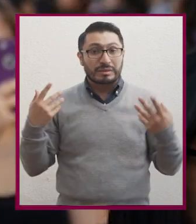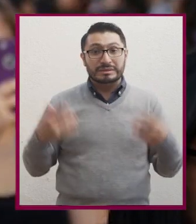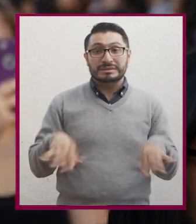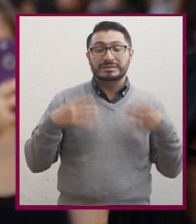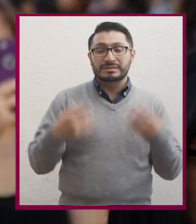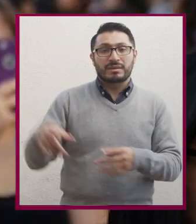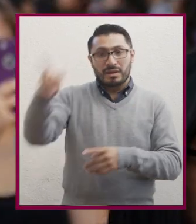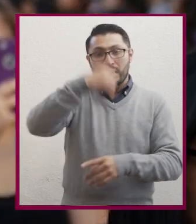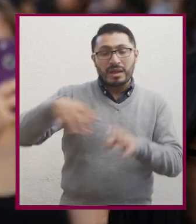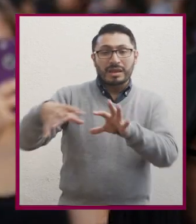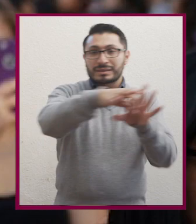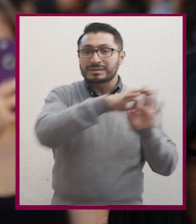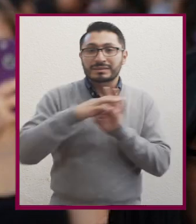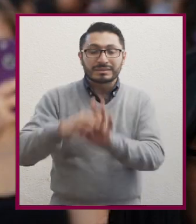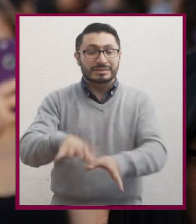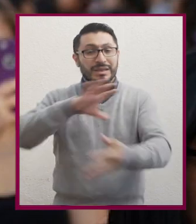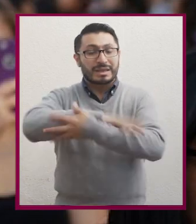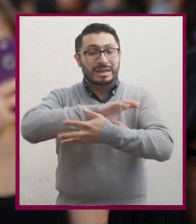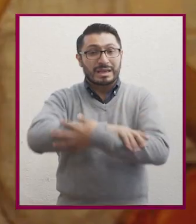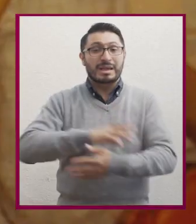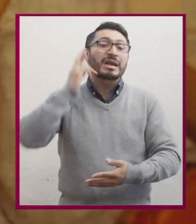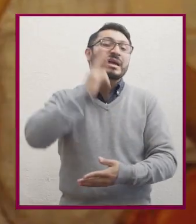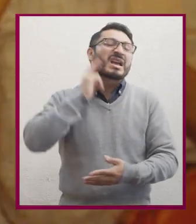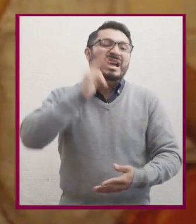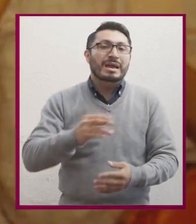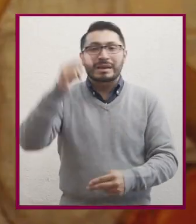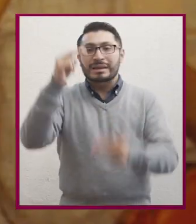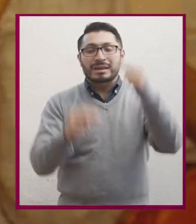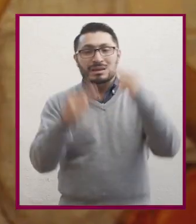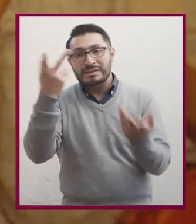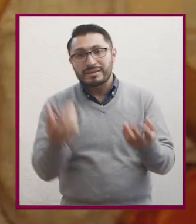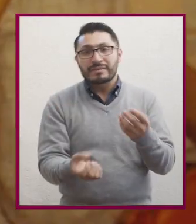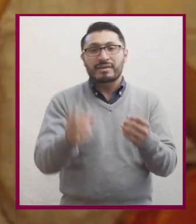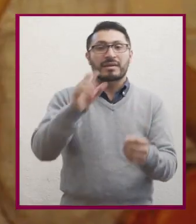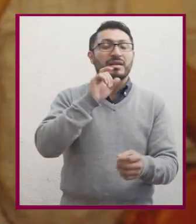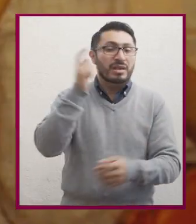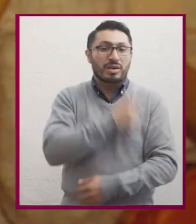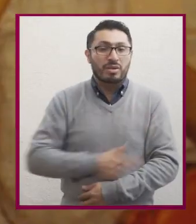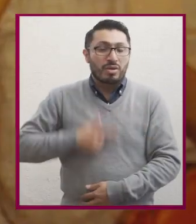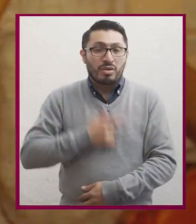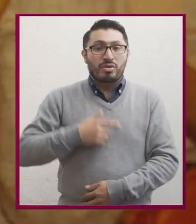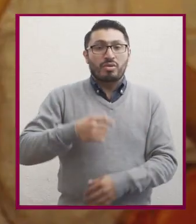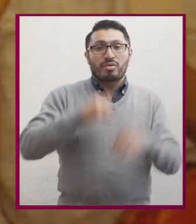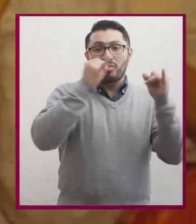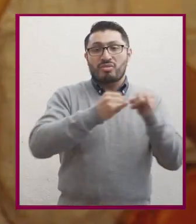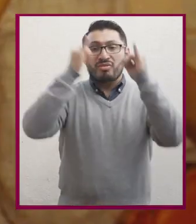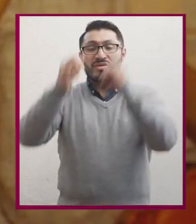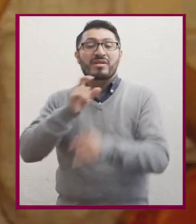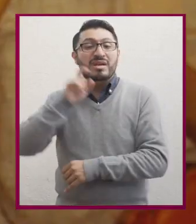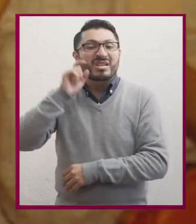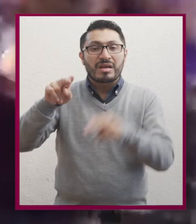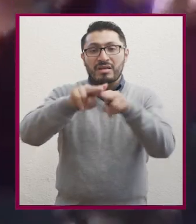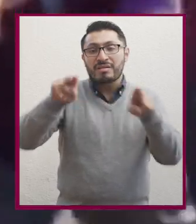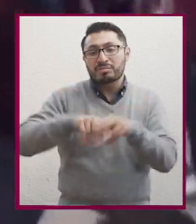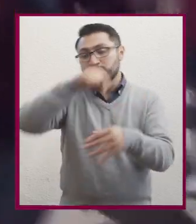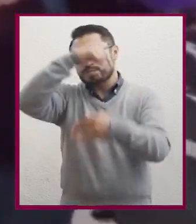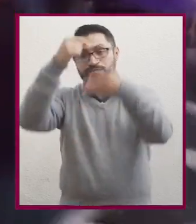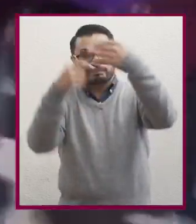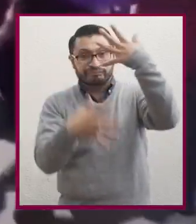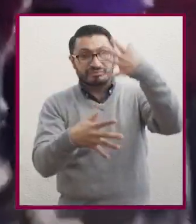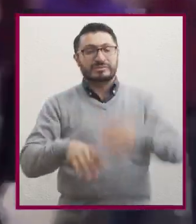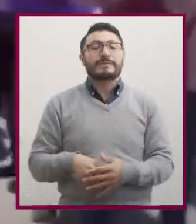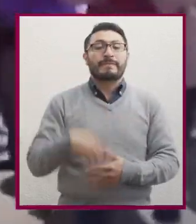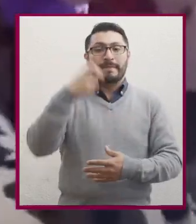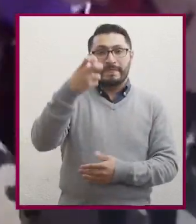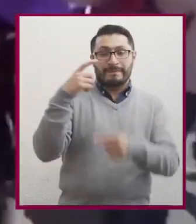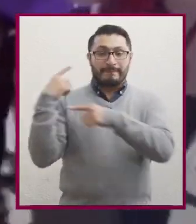se entrelazan condiciones como raza, clase, orientación sexual y nacionalidad, entre muchas otras. Tomar en cuenta